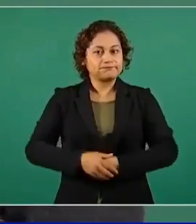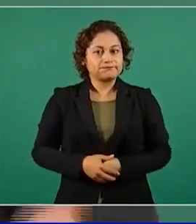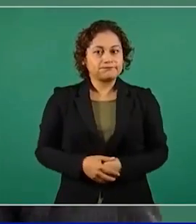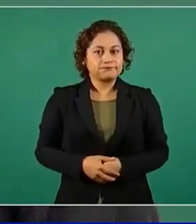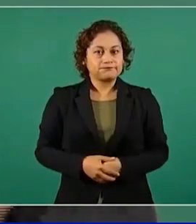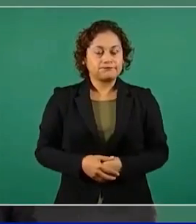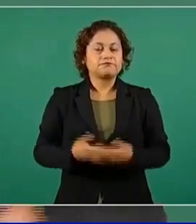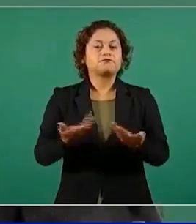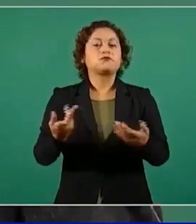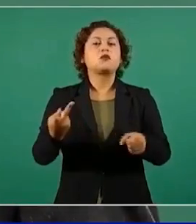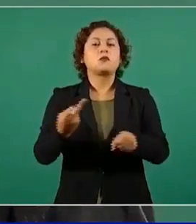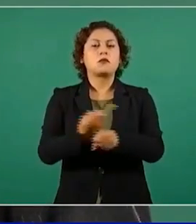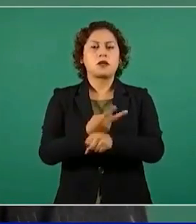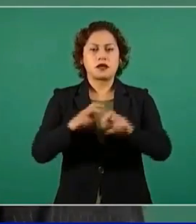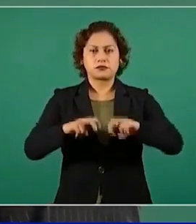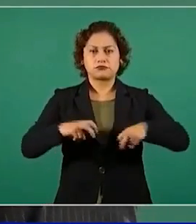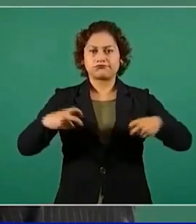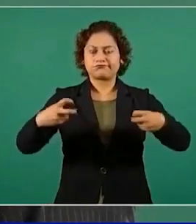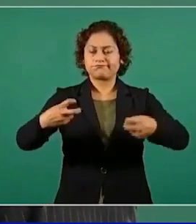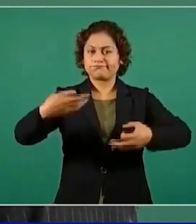de los jueces, de